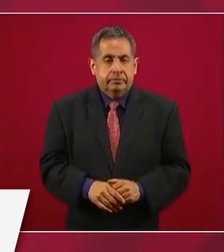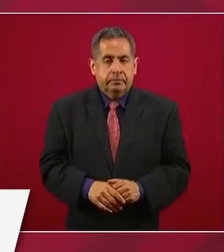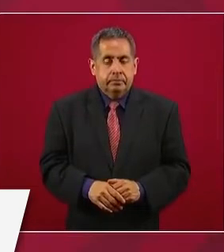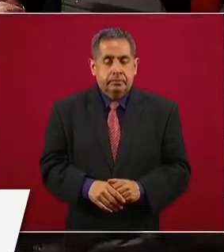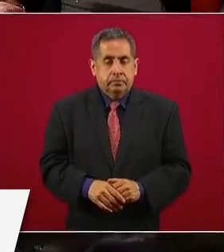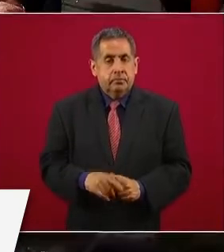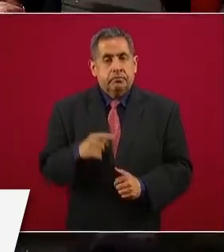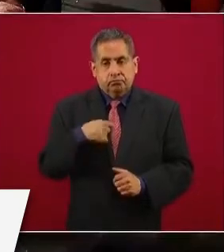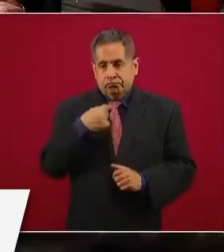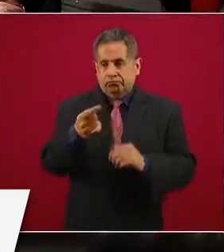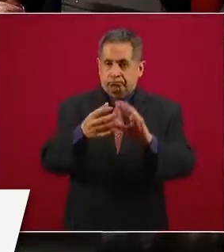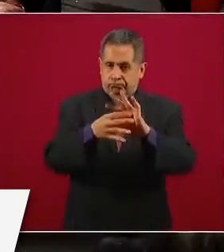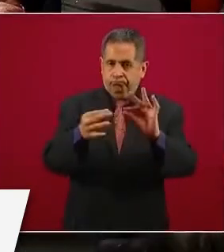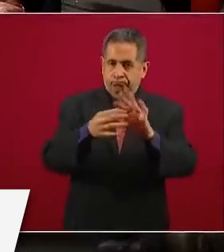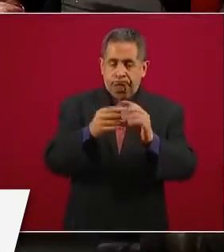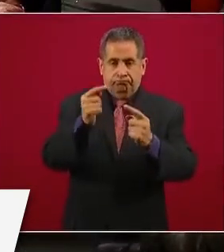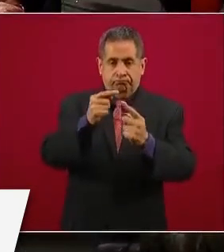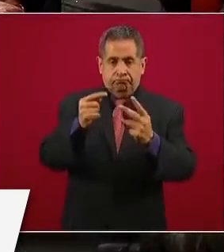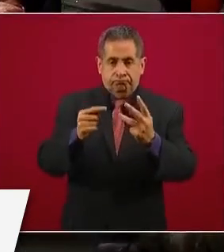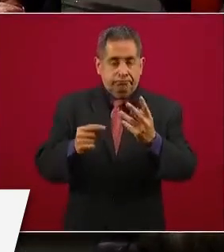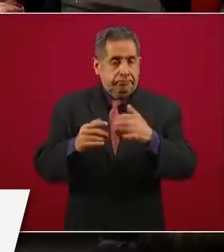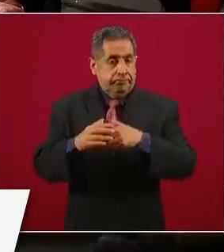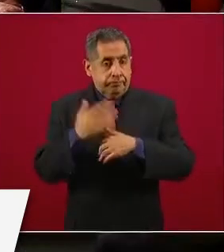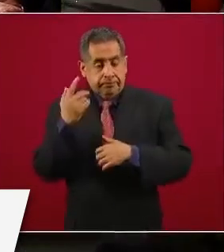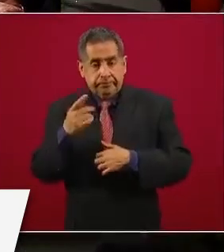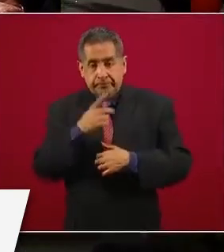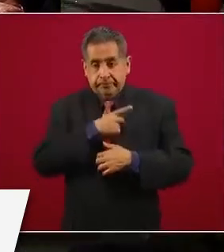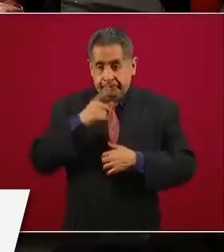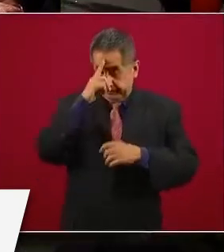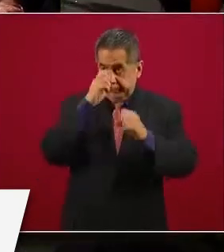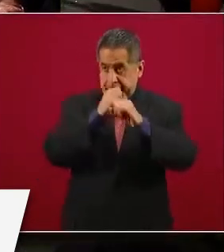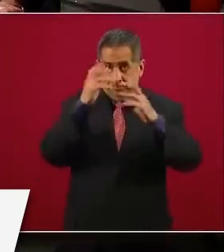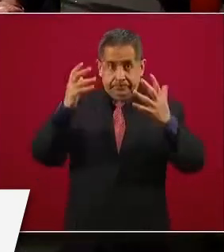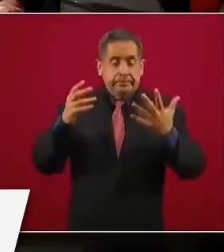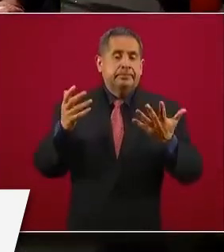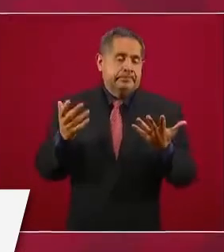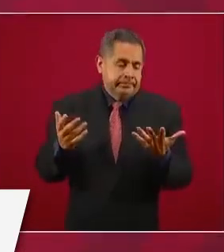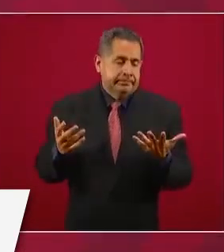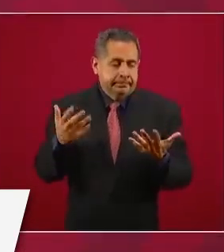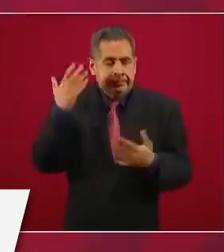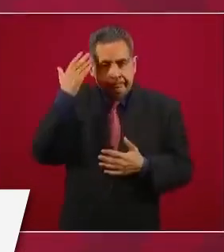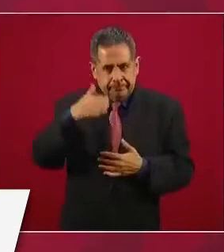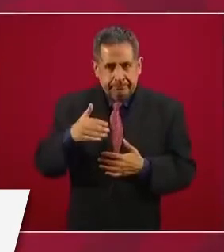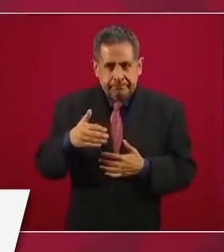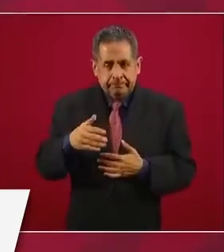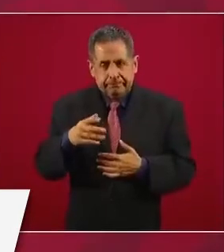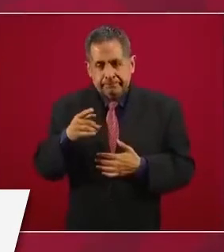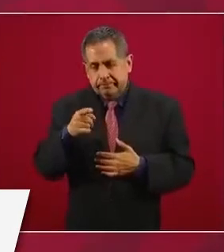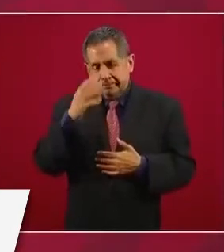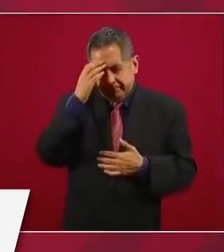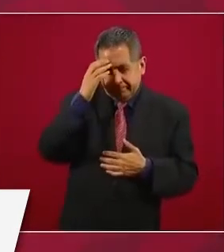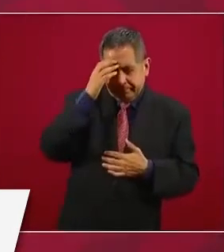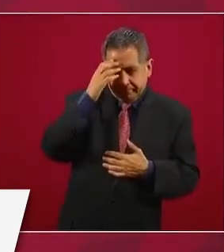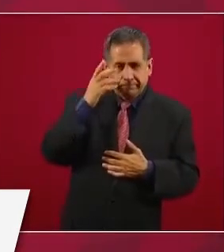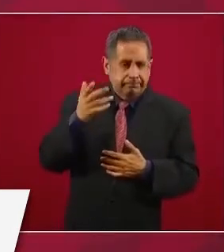Todo esto lo explico porque si no se tienen todos los antecedentes, se puede pensar,